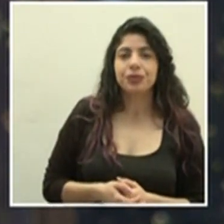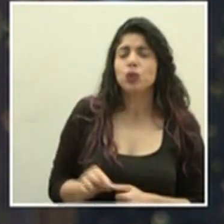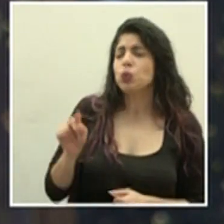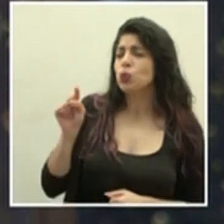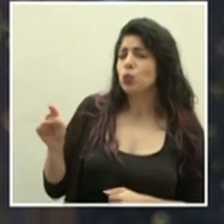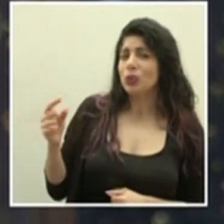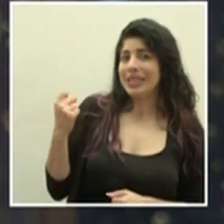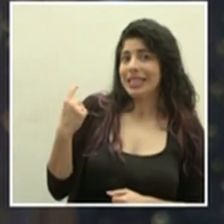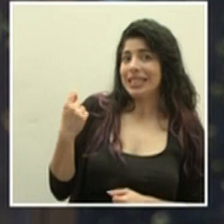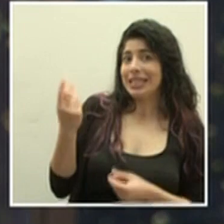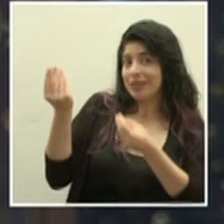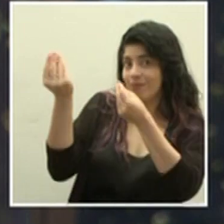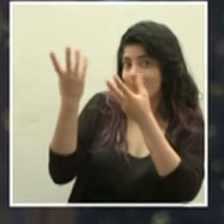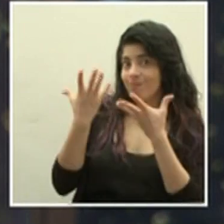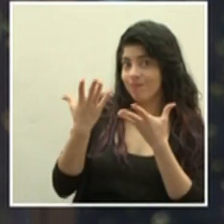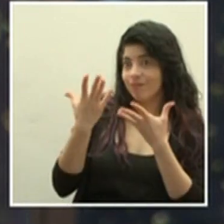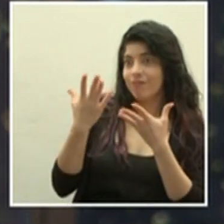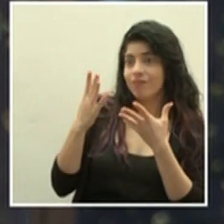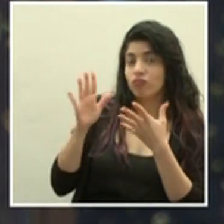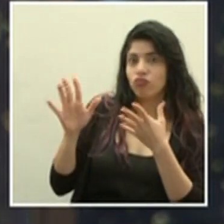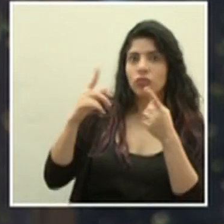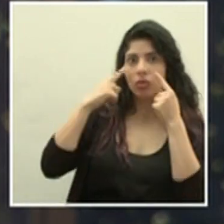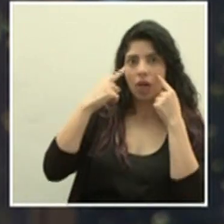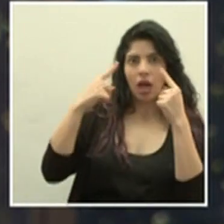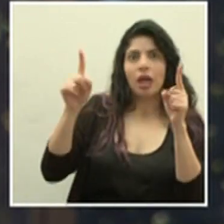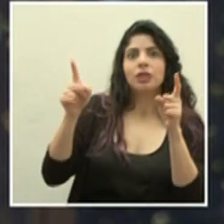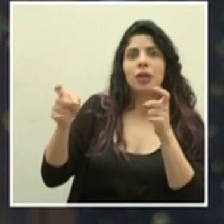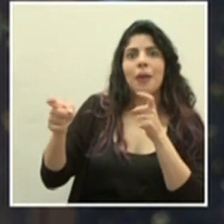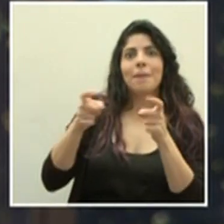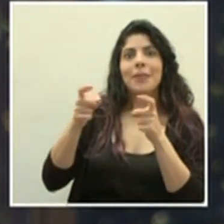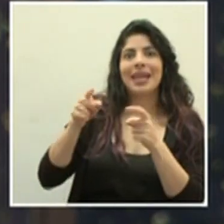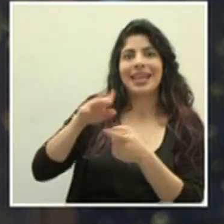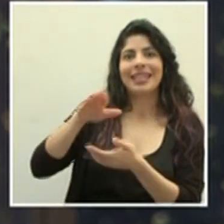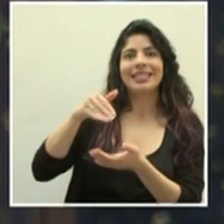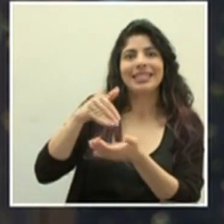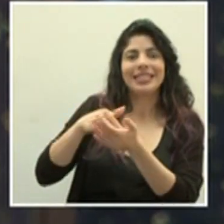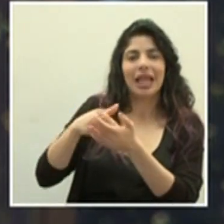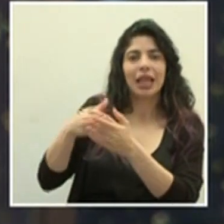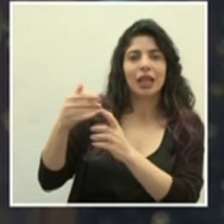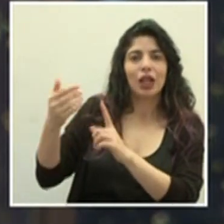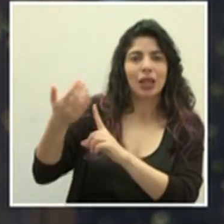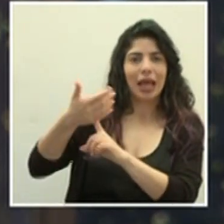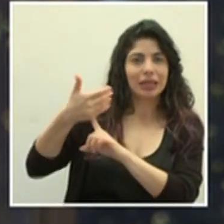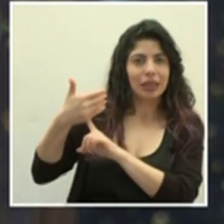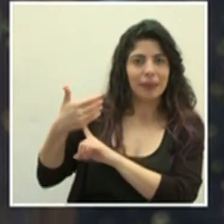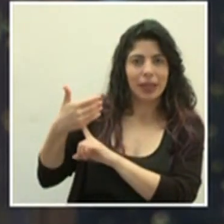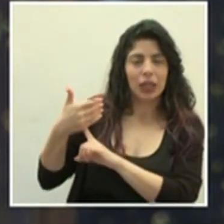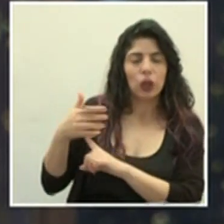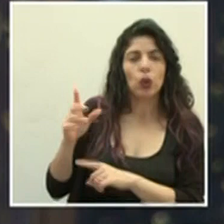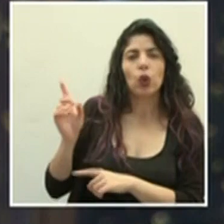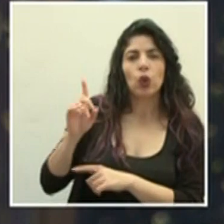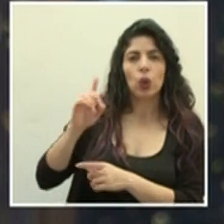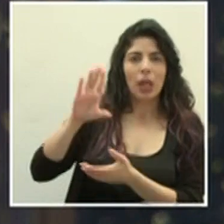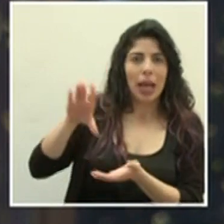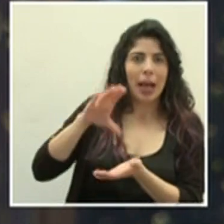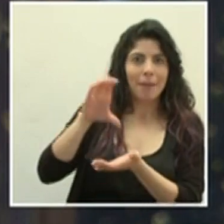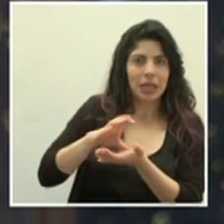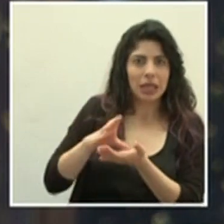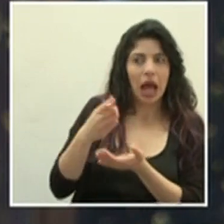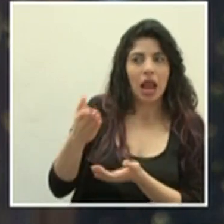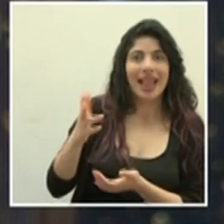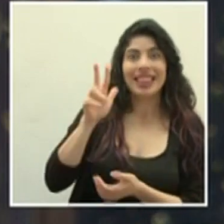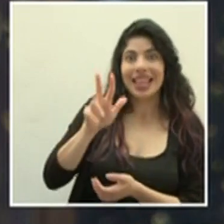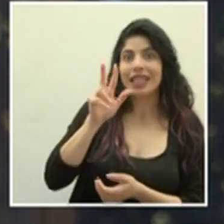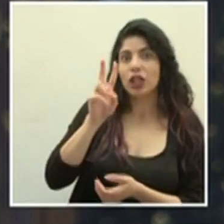Usted acaba de informar sobre el éxito en el manejo de este centro de aislamiento en la capital, con